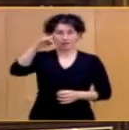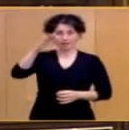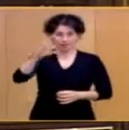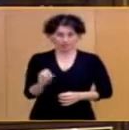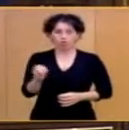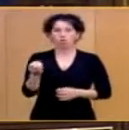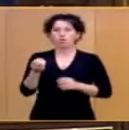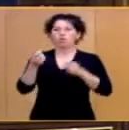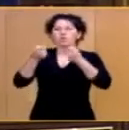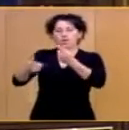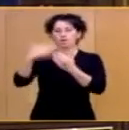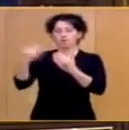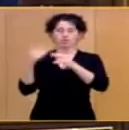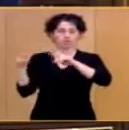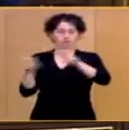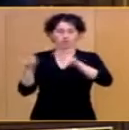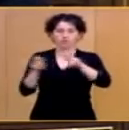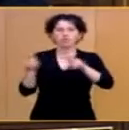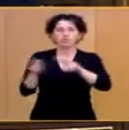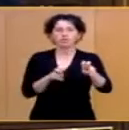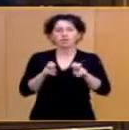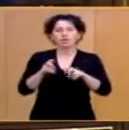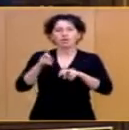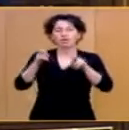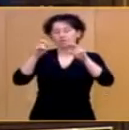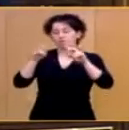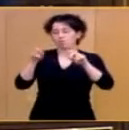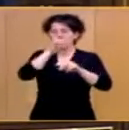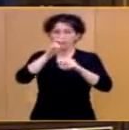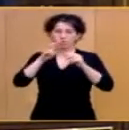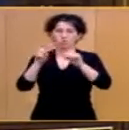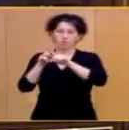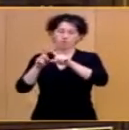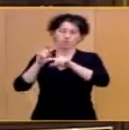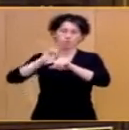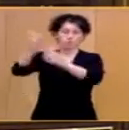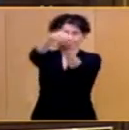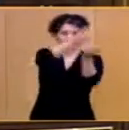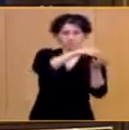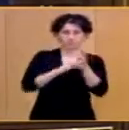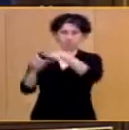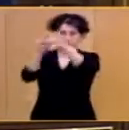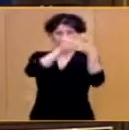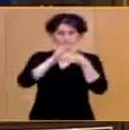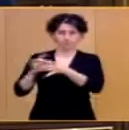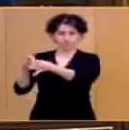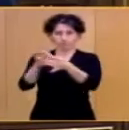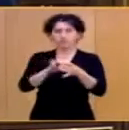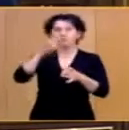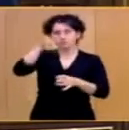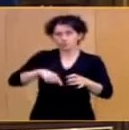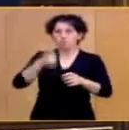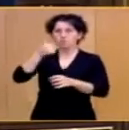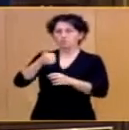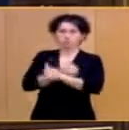intermodalidad, asegurando la conexión ferroviaria con los nuevos puertos exteriores, y se debe de abordar también como prioridad la conexión con